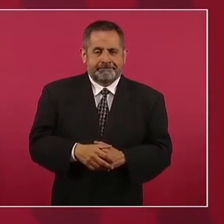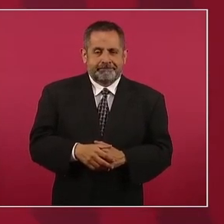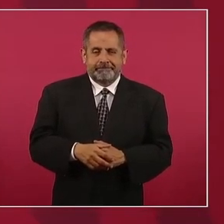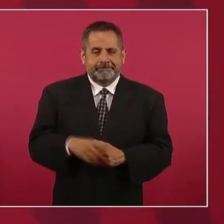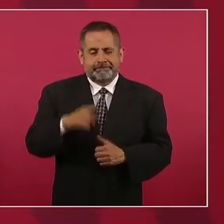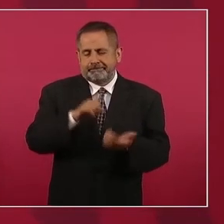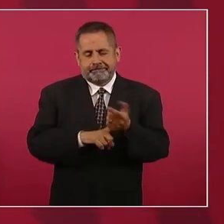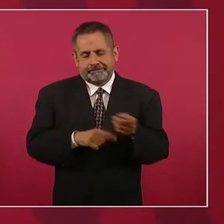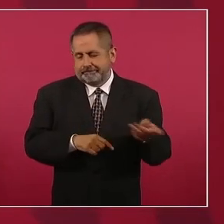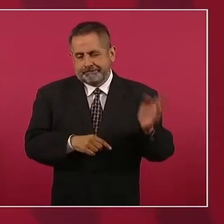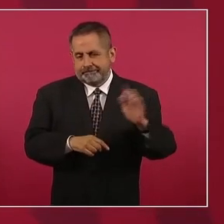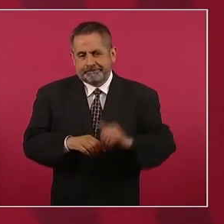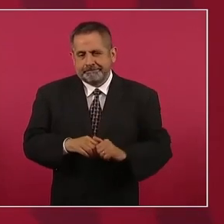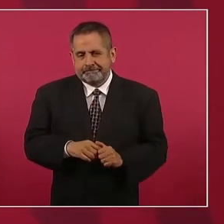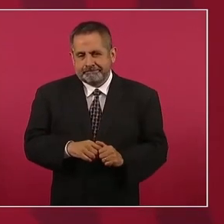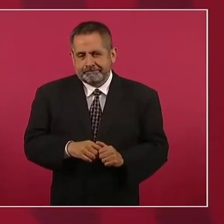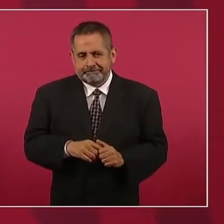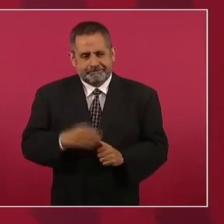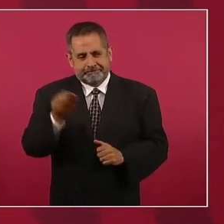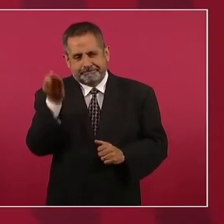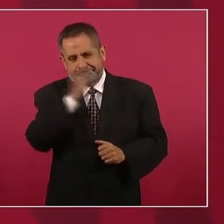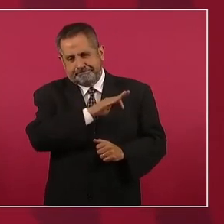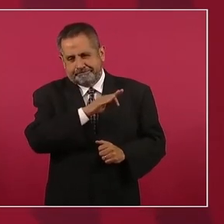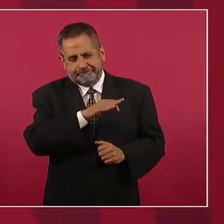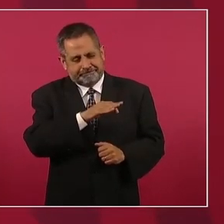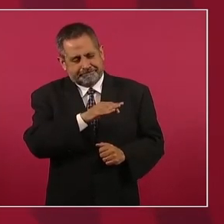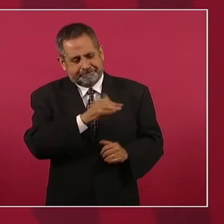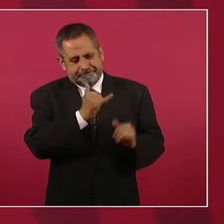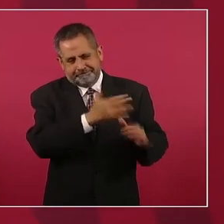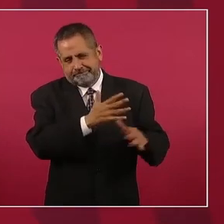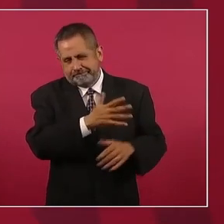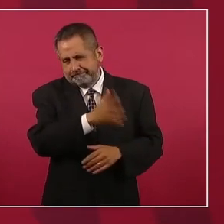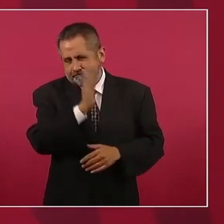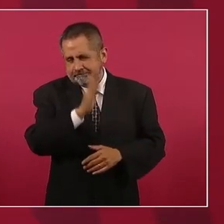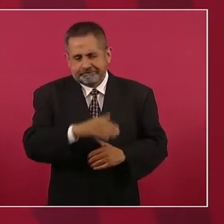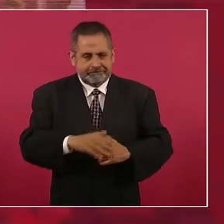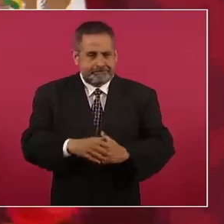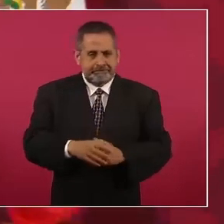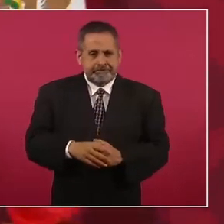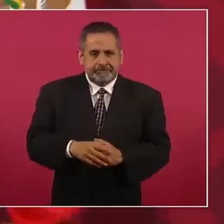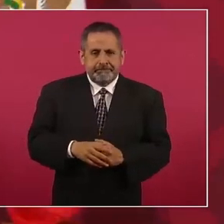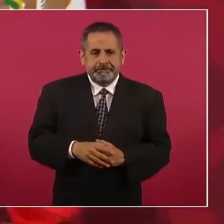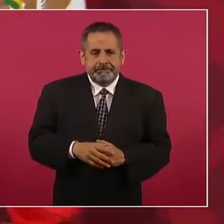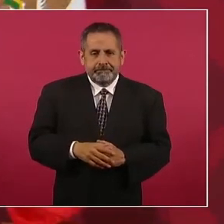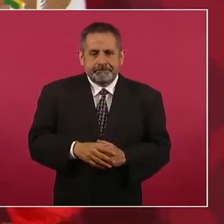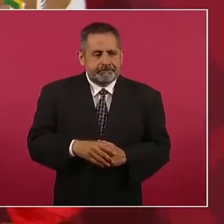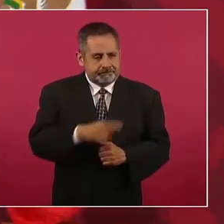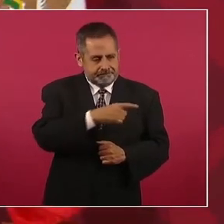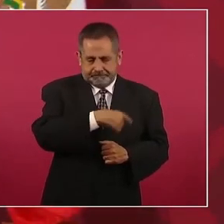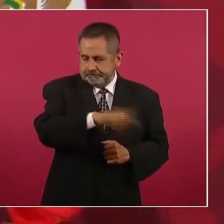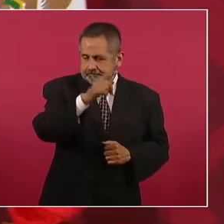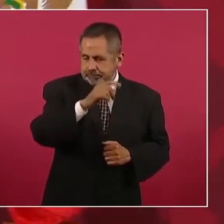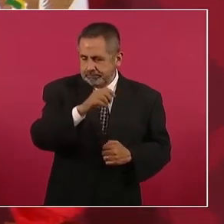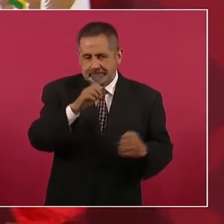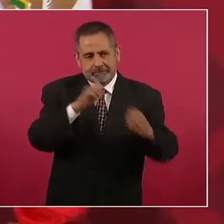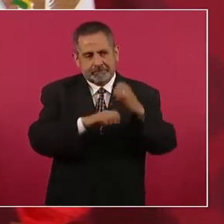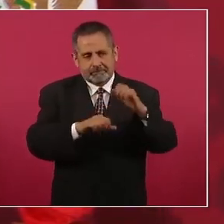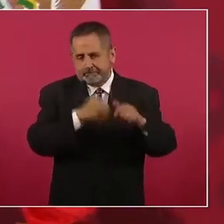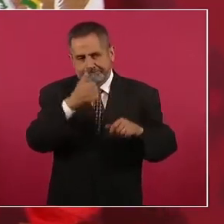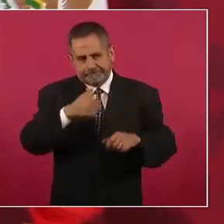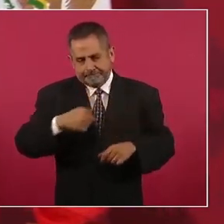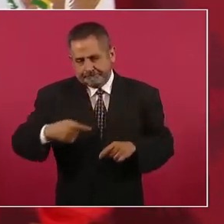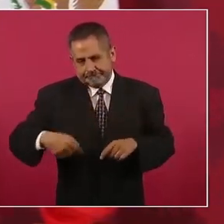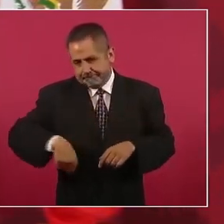pues es una patraña. Que se vayan a engañar más lejos.